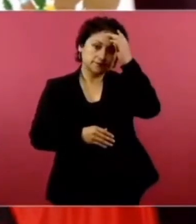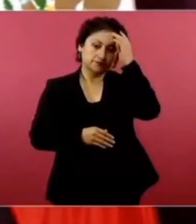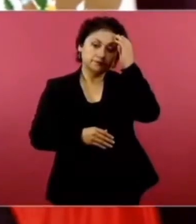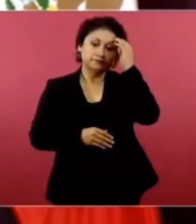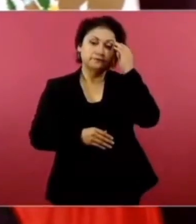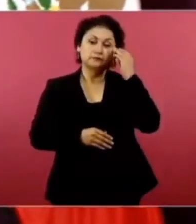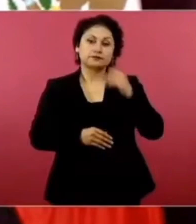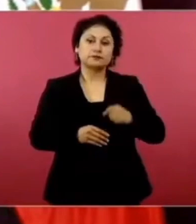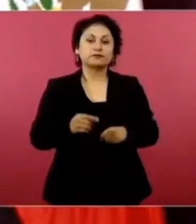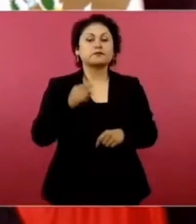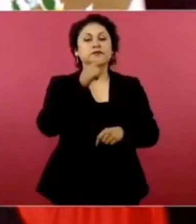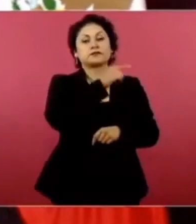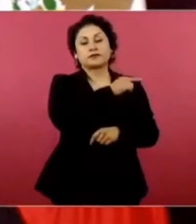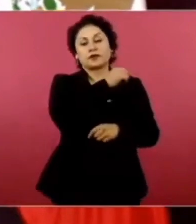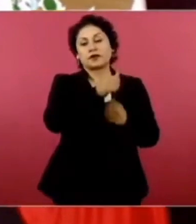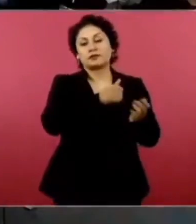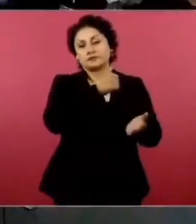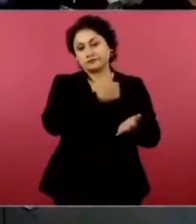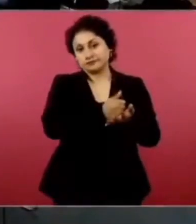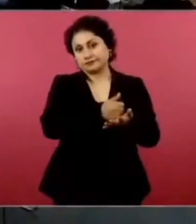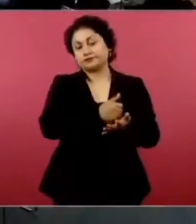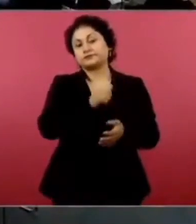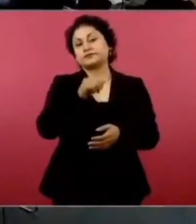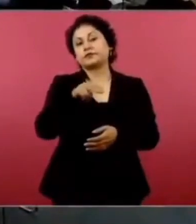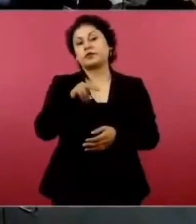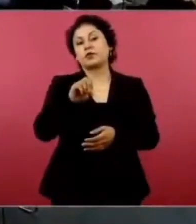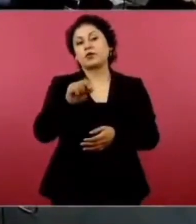en Nogales nos encontramos